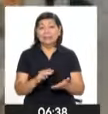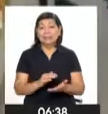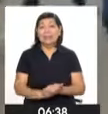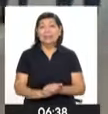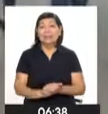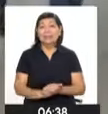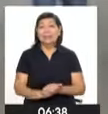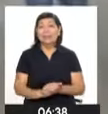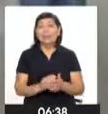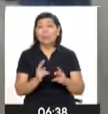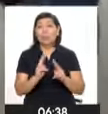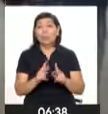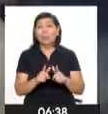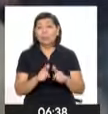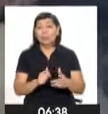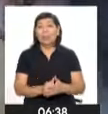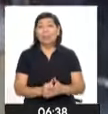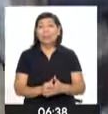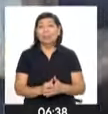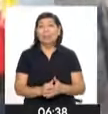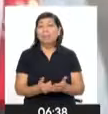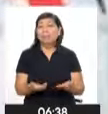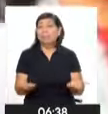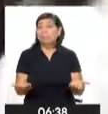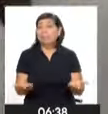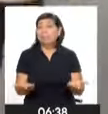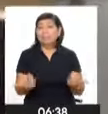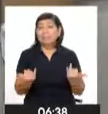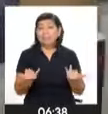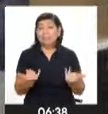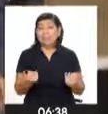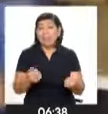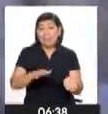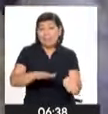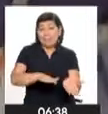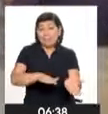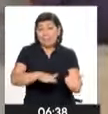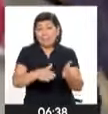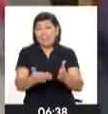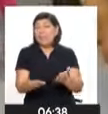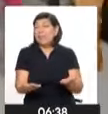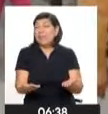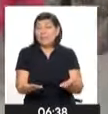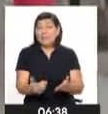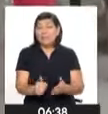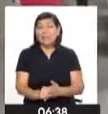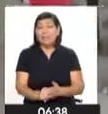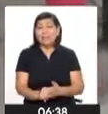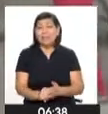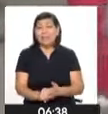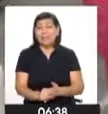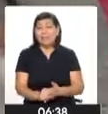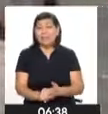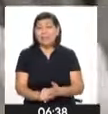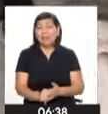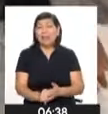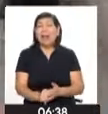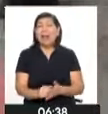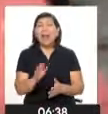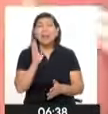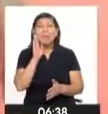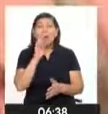zona resguardando el lugar. Ha quedado aquí este volquete que transportaba, tenemos entendido,